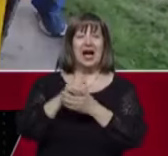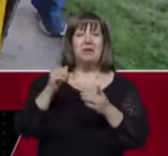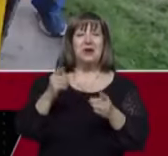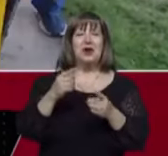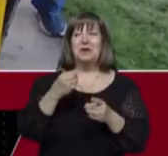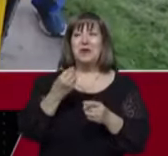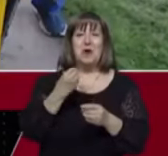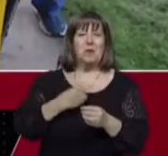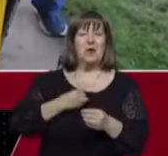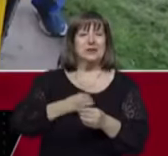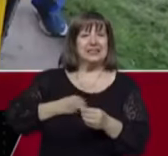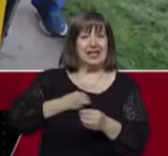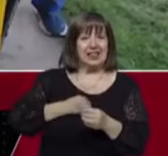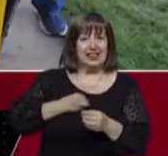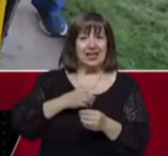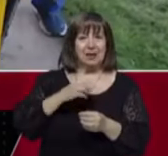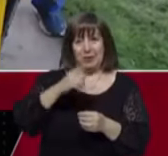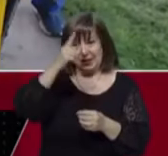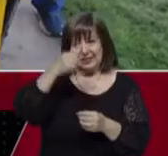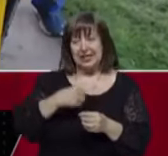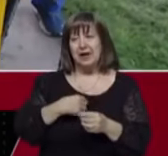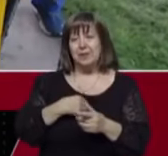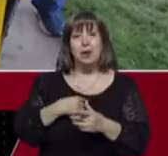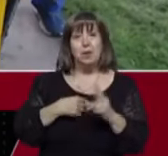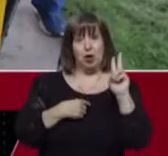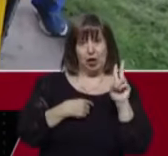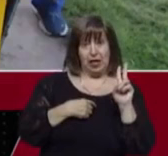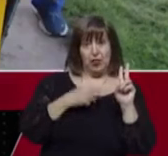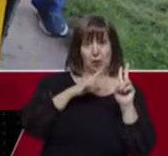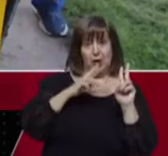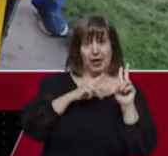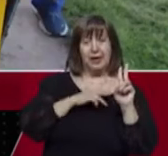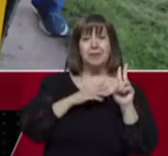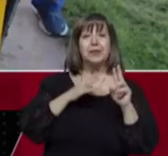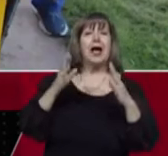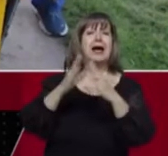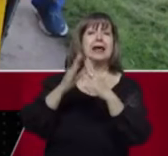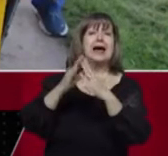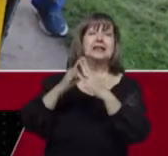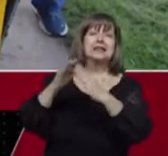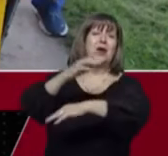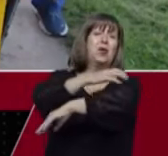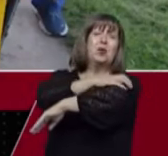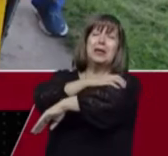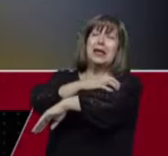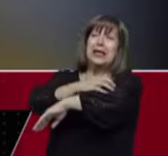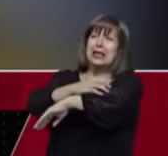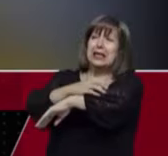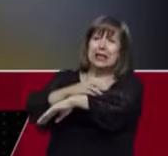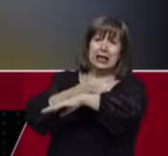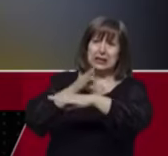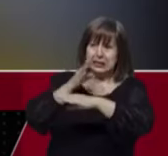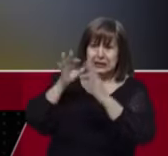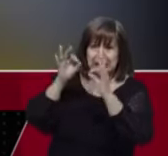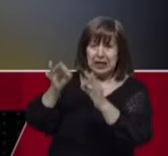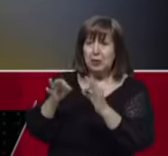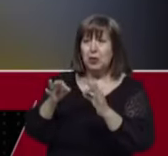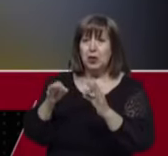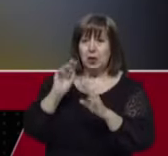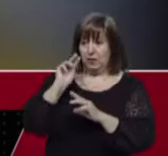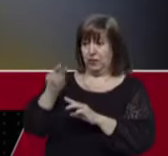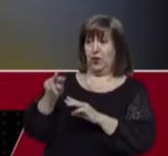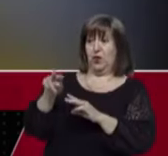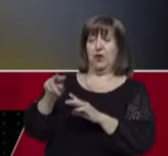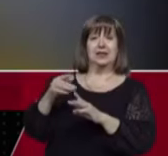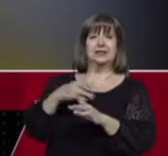resolver. Claro, llegamos, entramos las dos, es una casa, como dije recién, muy humilde. Vimos la situación